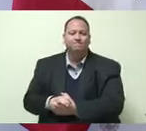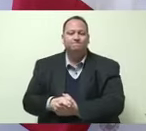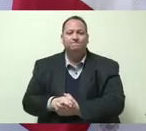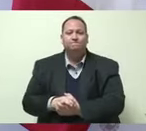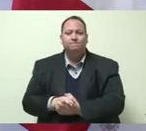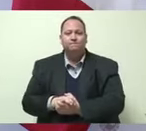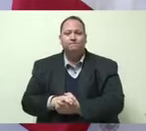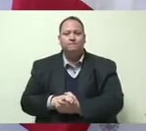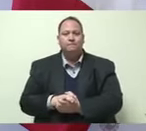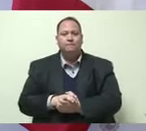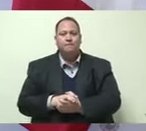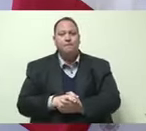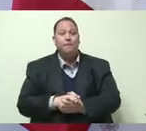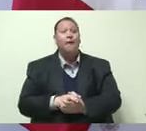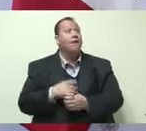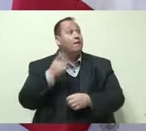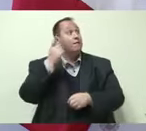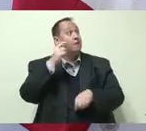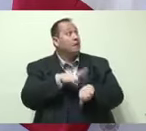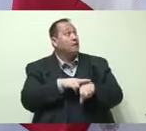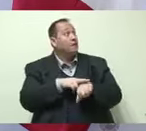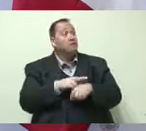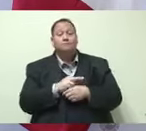cómo está? El director está,